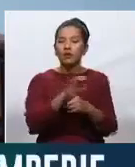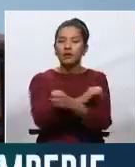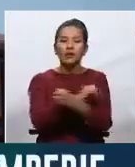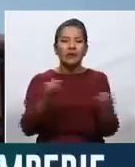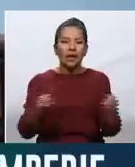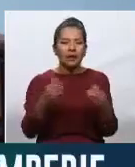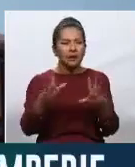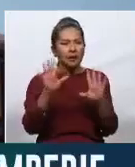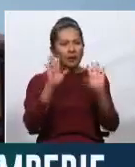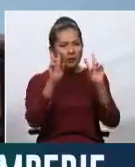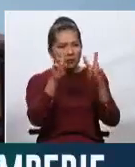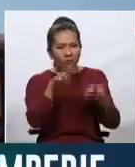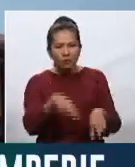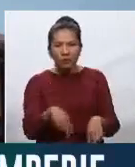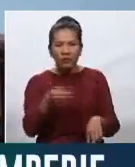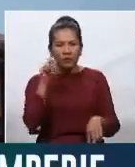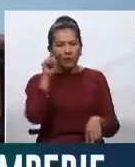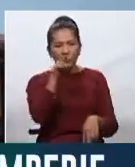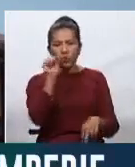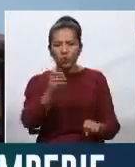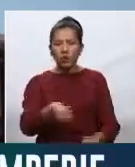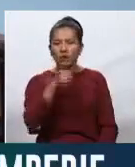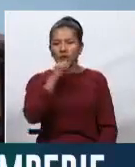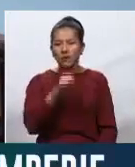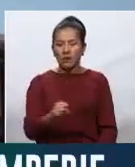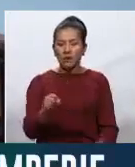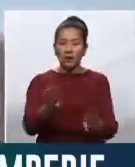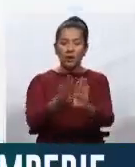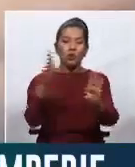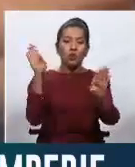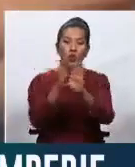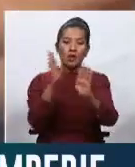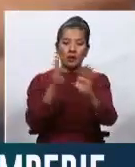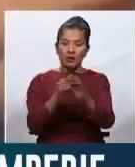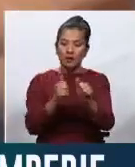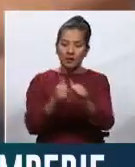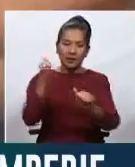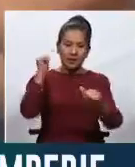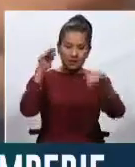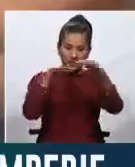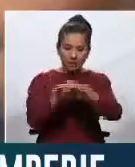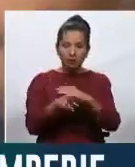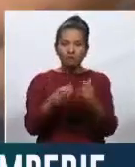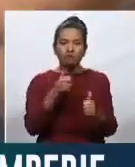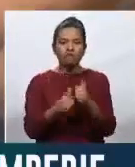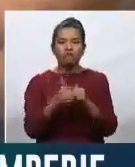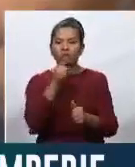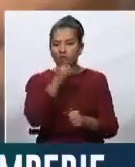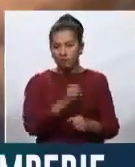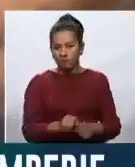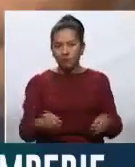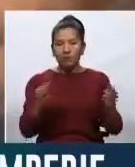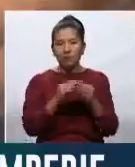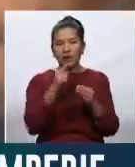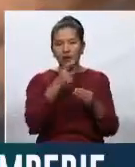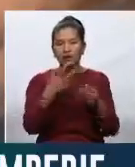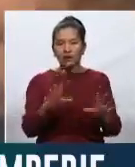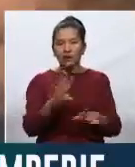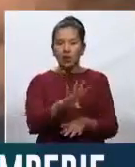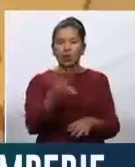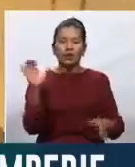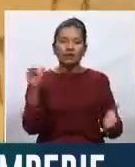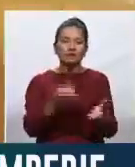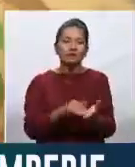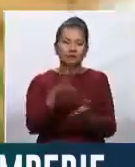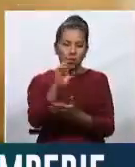tienen un deterioro visible en las puertas traseras por dentro. Además, del Castillo manifestó que existe una partida de más de 400